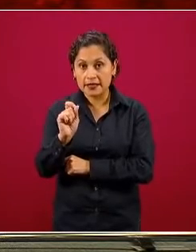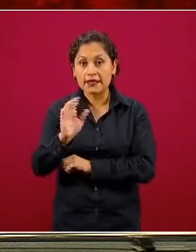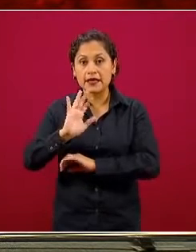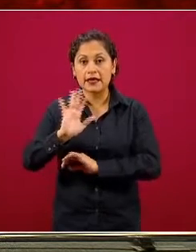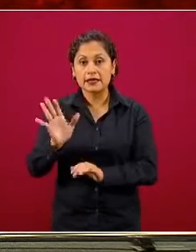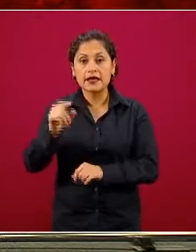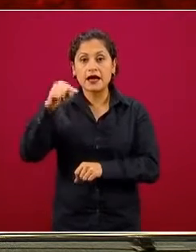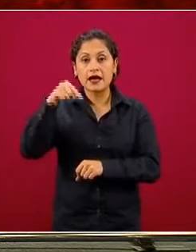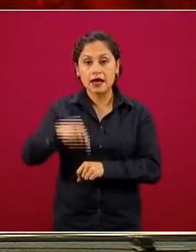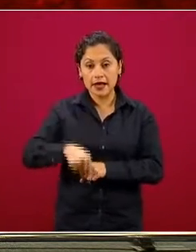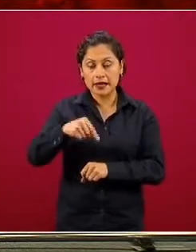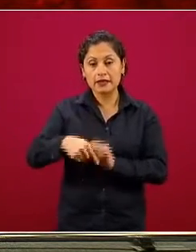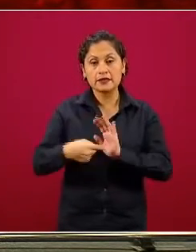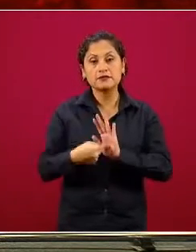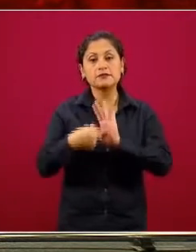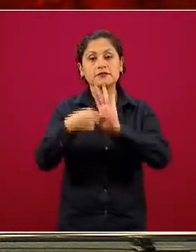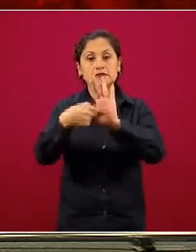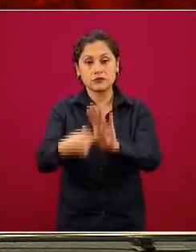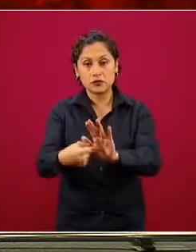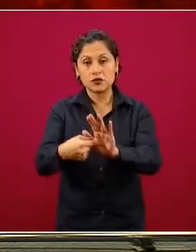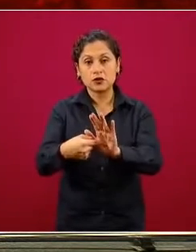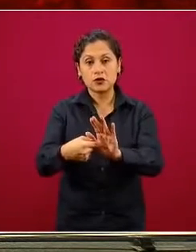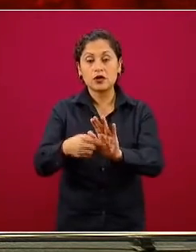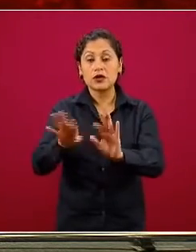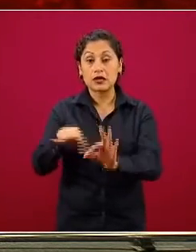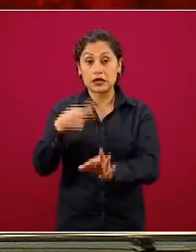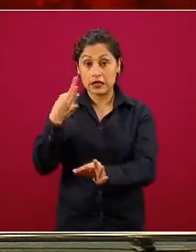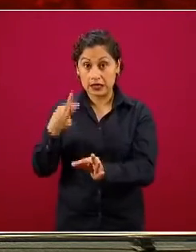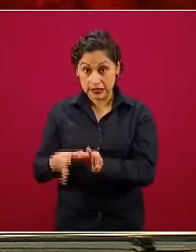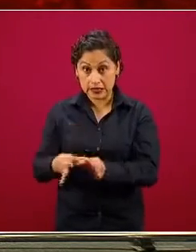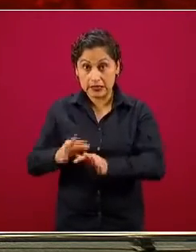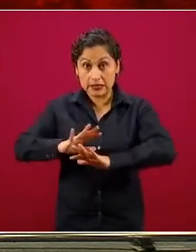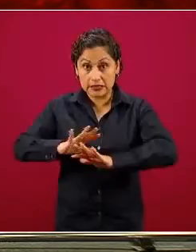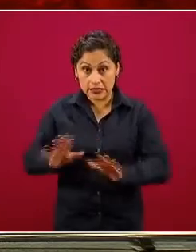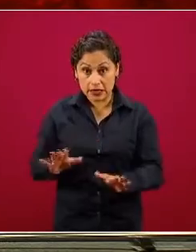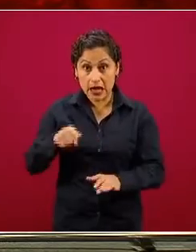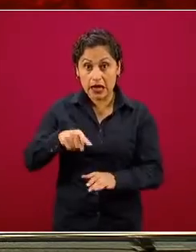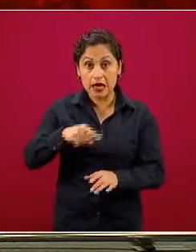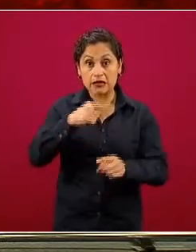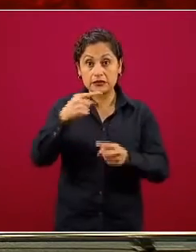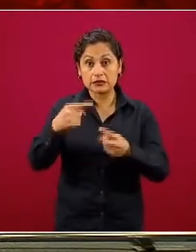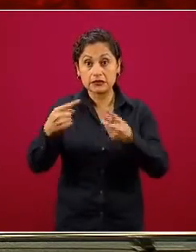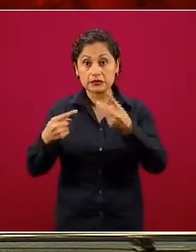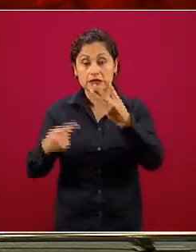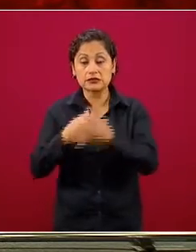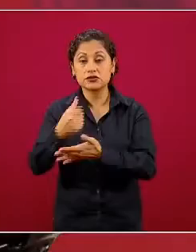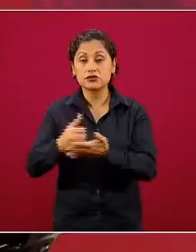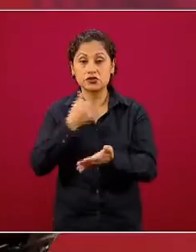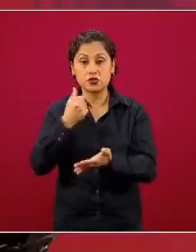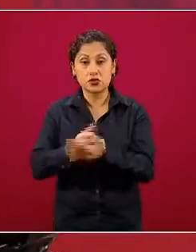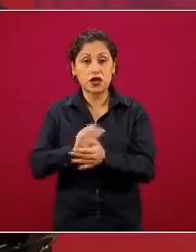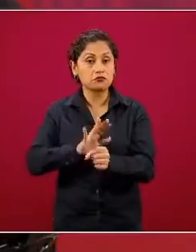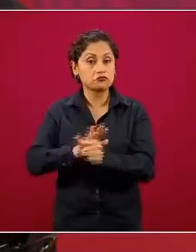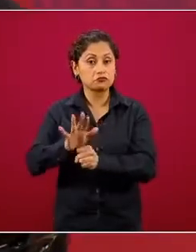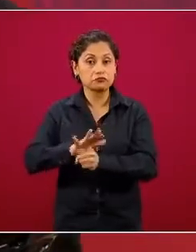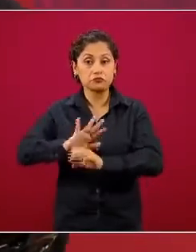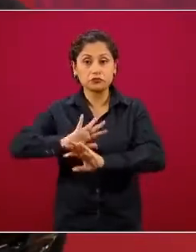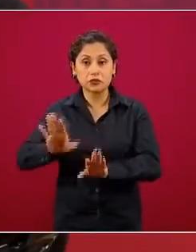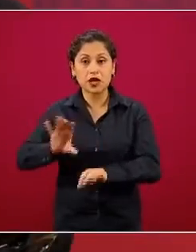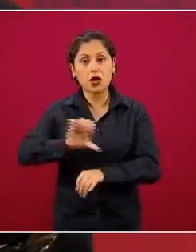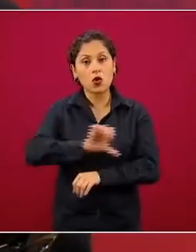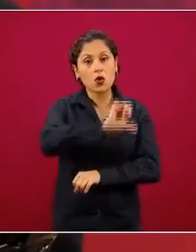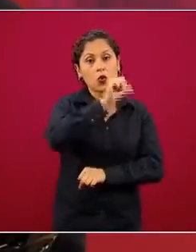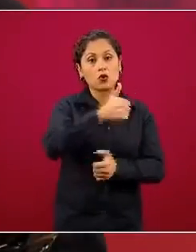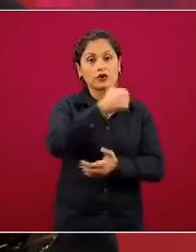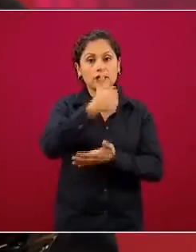aquí también ponerlos a disposición de otras ciudades y regiones que pudieran tener necesidad. Y ese trabajo lo